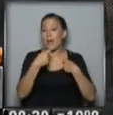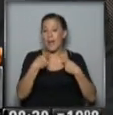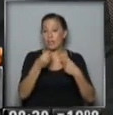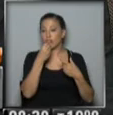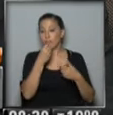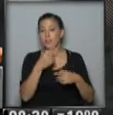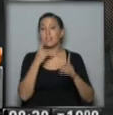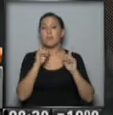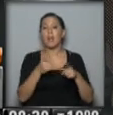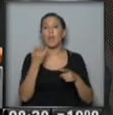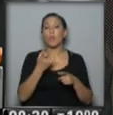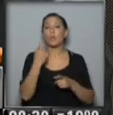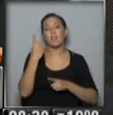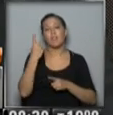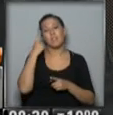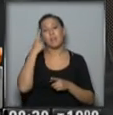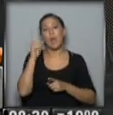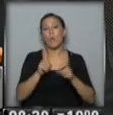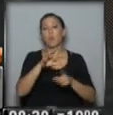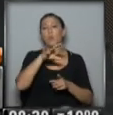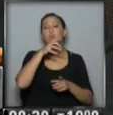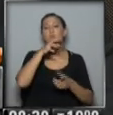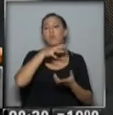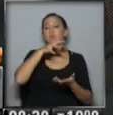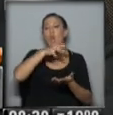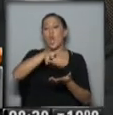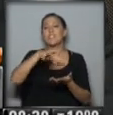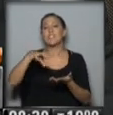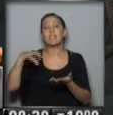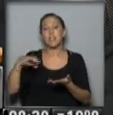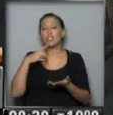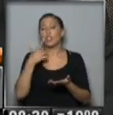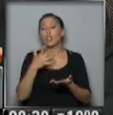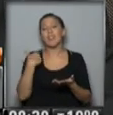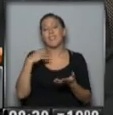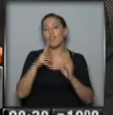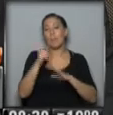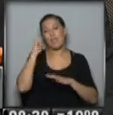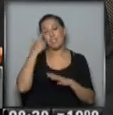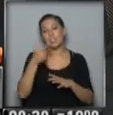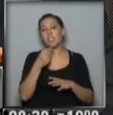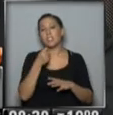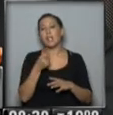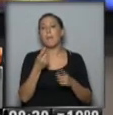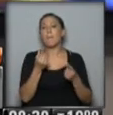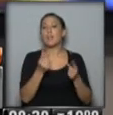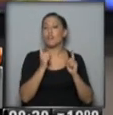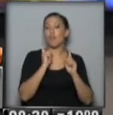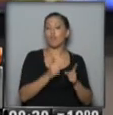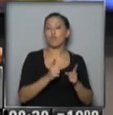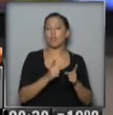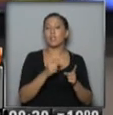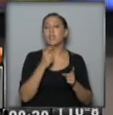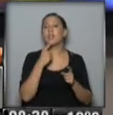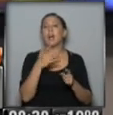disco hay una fantasía no desde algunos sectores quizá no de manera inocente que este congelamiento de precios este